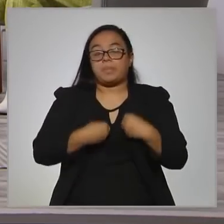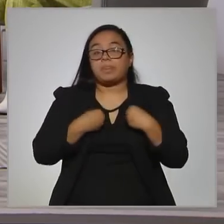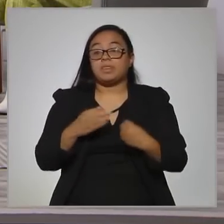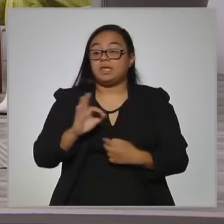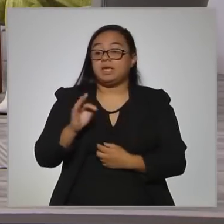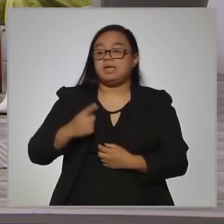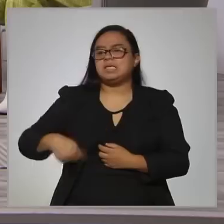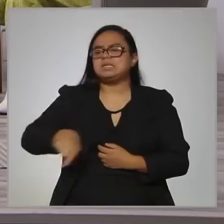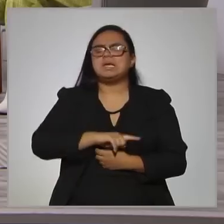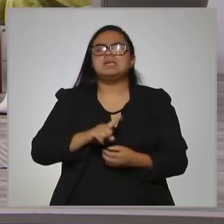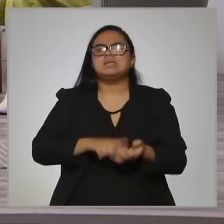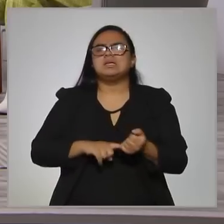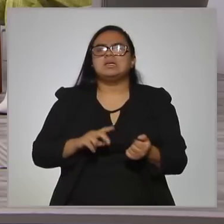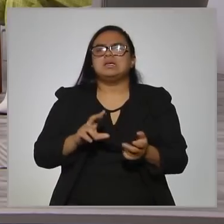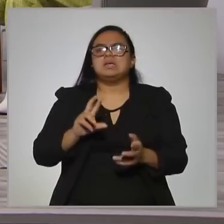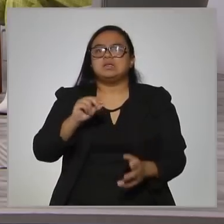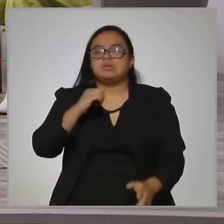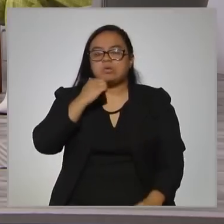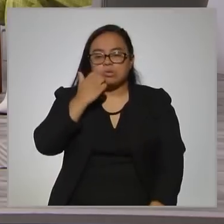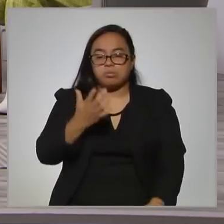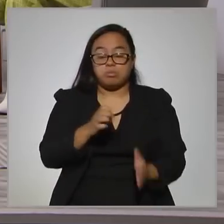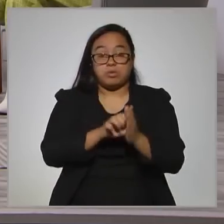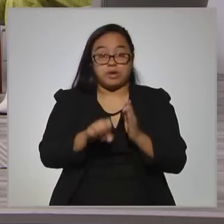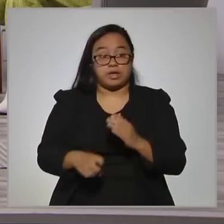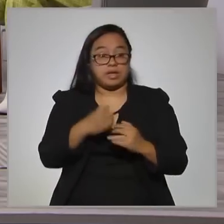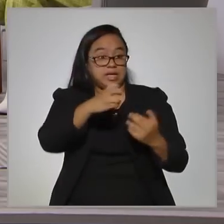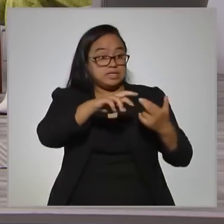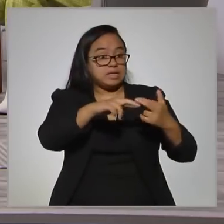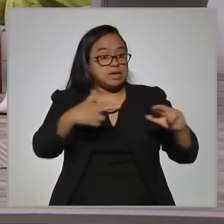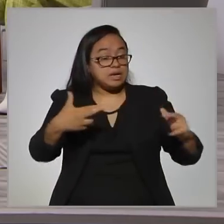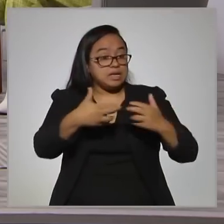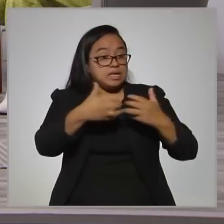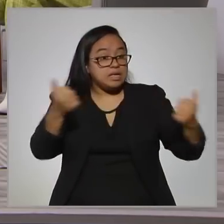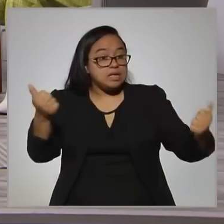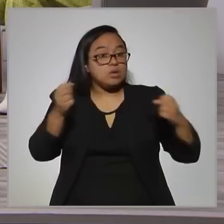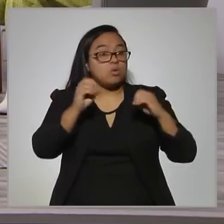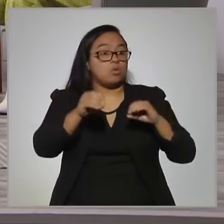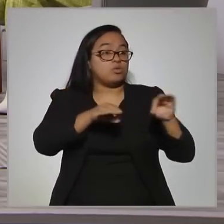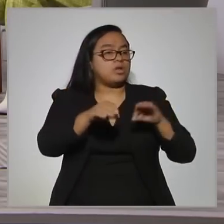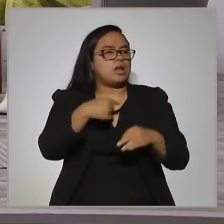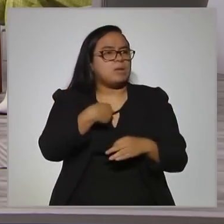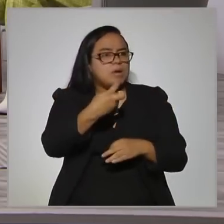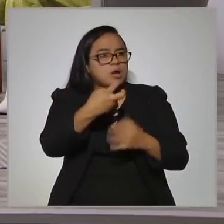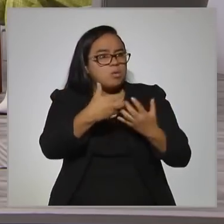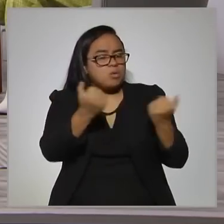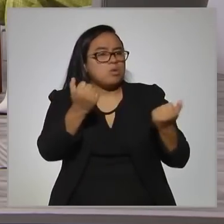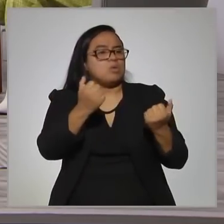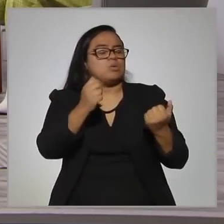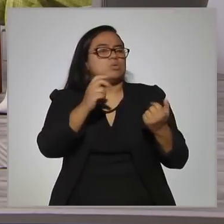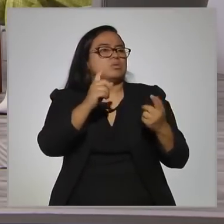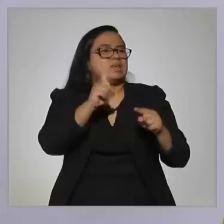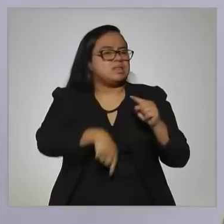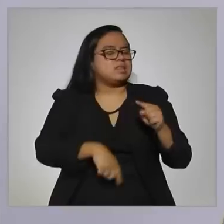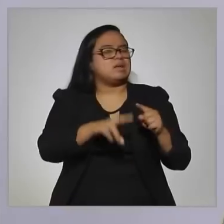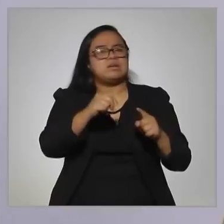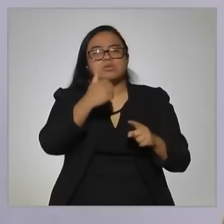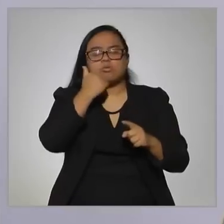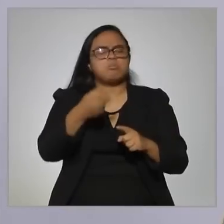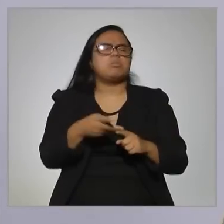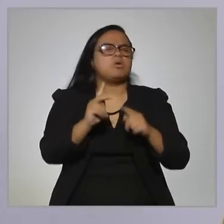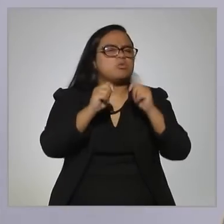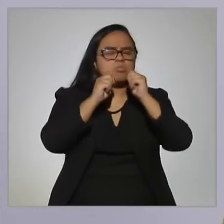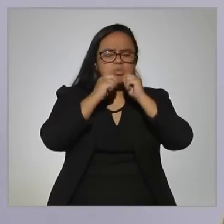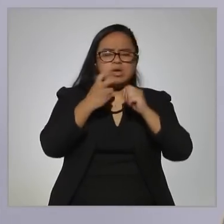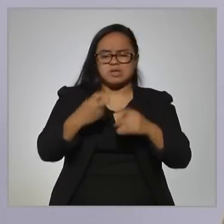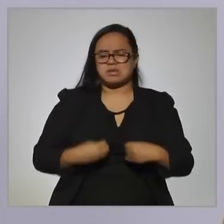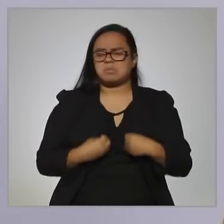no queríamos, por ejemplo, acabar esa relación, acabar con ese trabajo, pero que la vida va a continuar y que